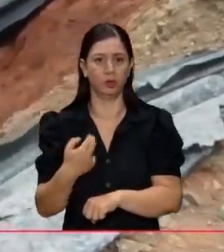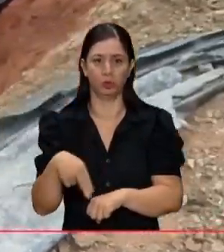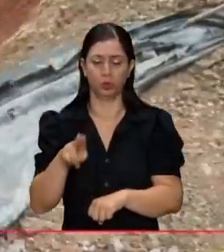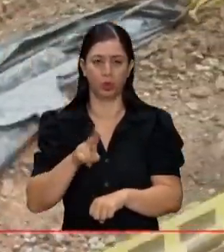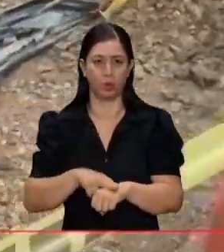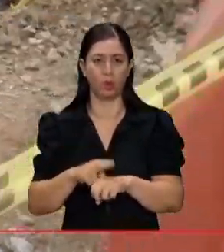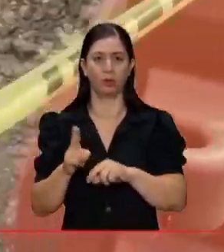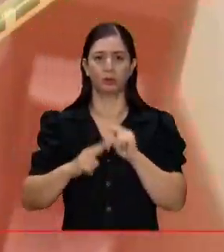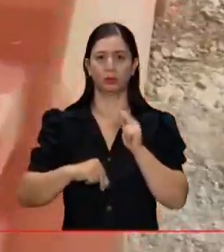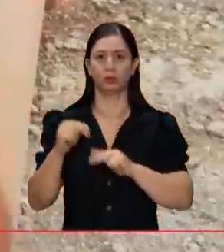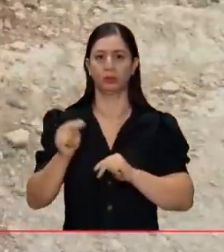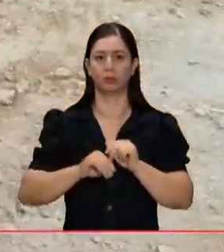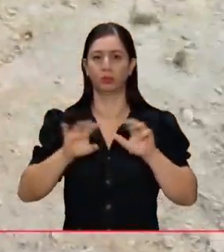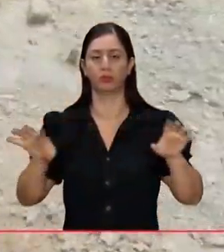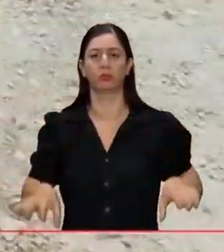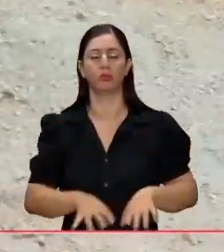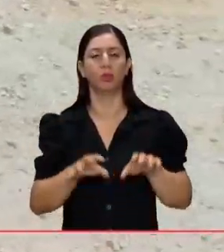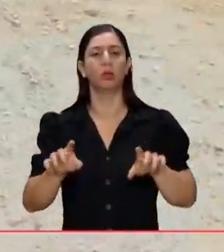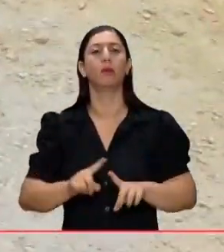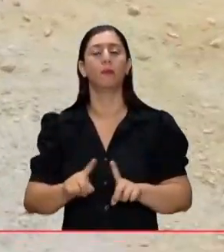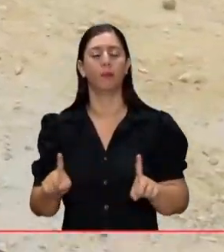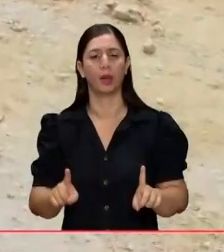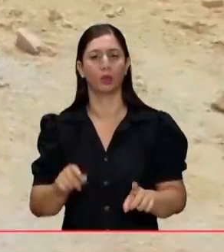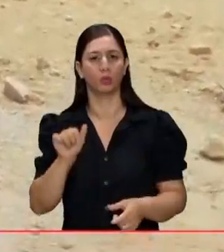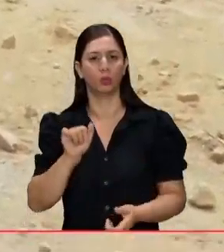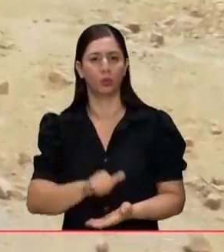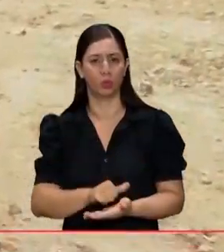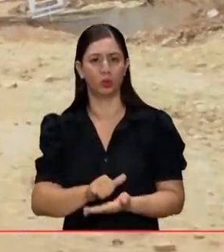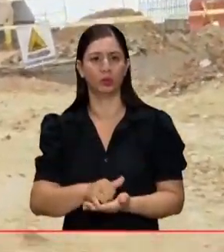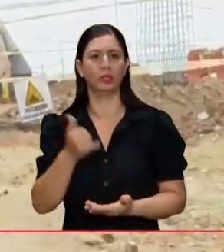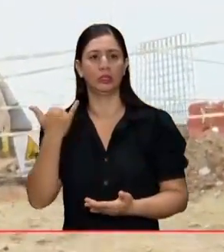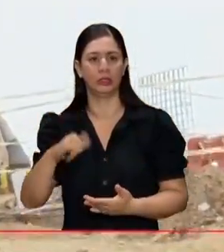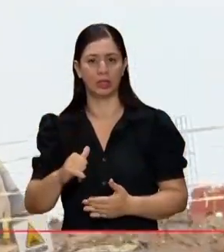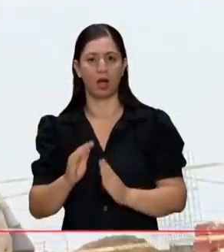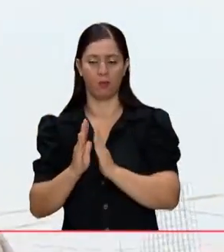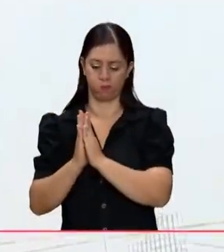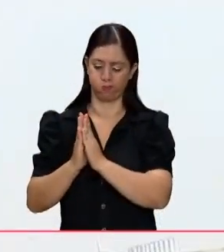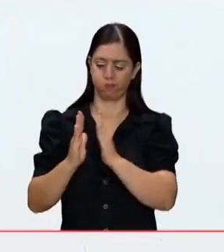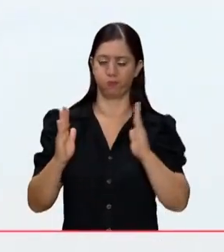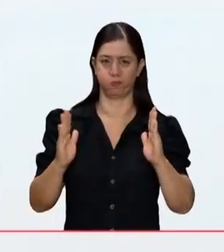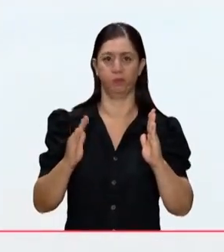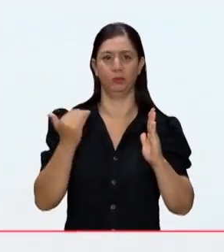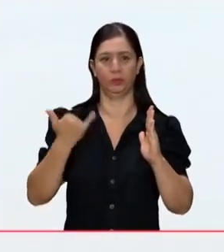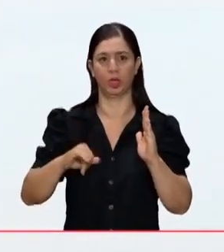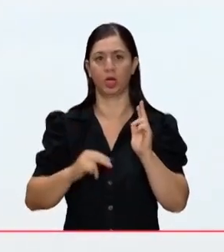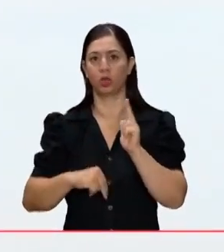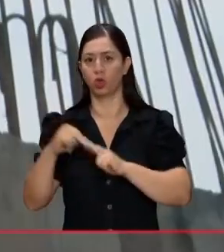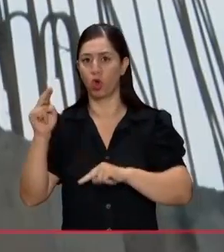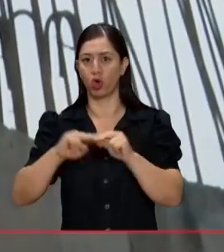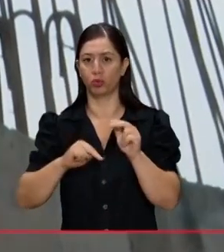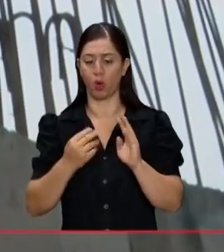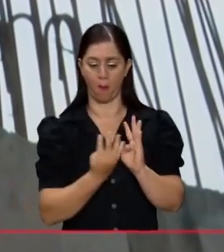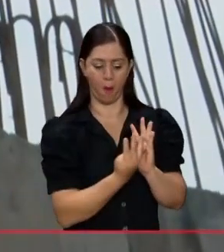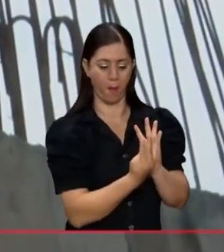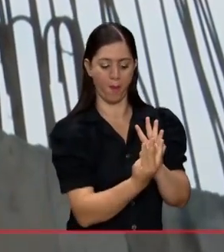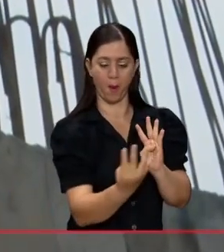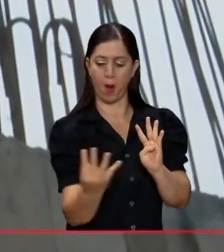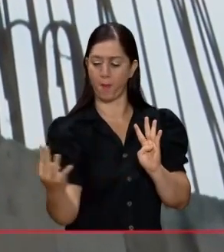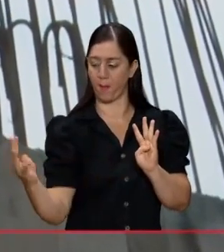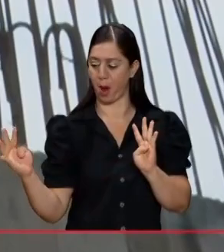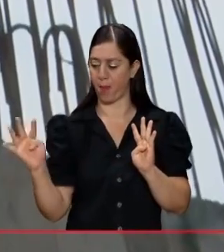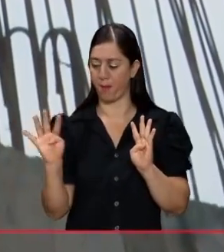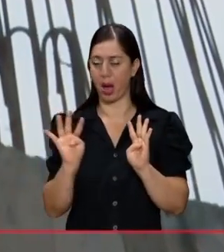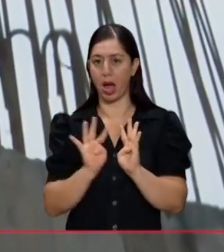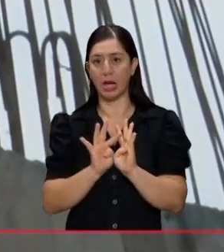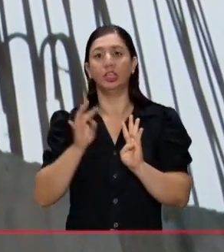en la ejecución de las actividades, pero precisamente porque ya superamos esa etapa de construcción alrededor del monumento es que